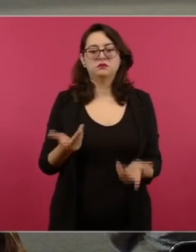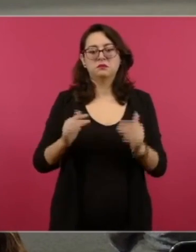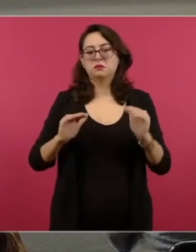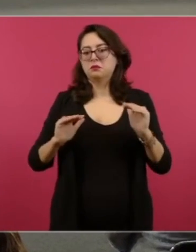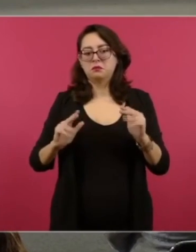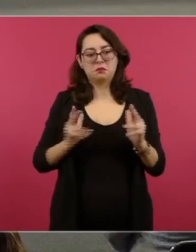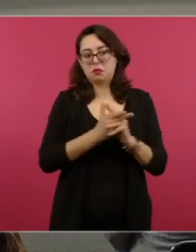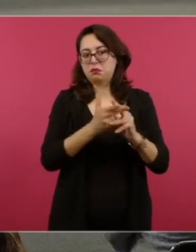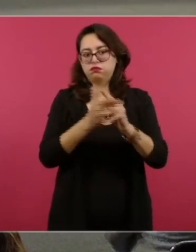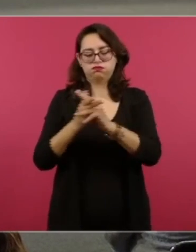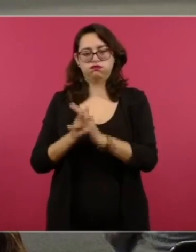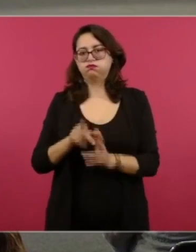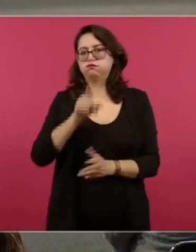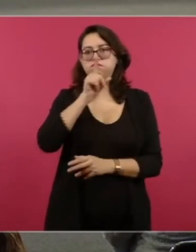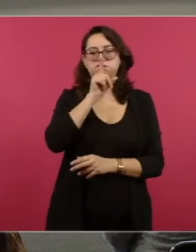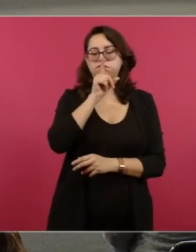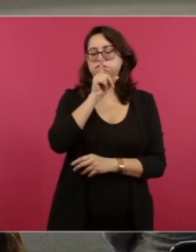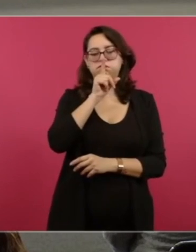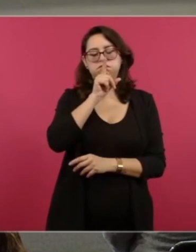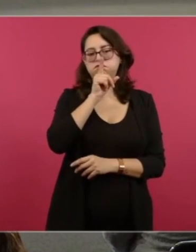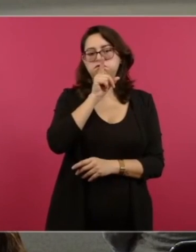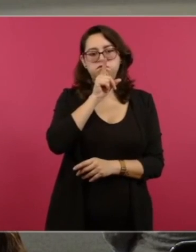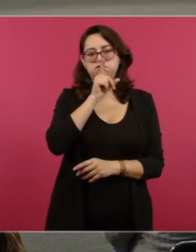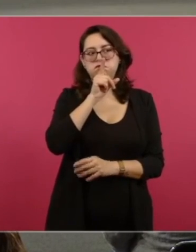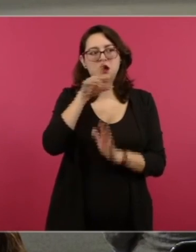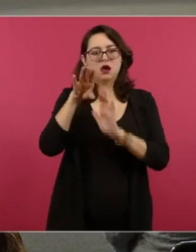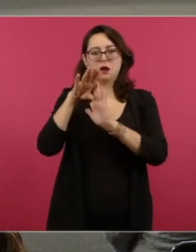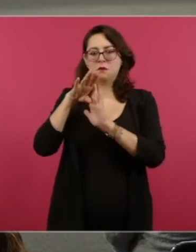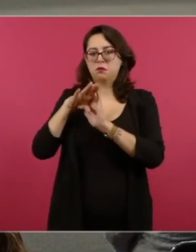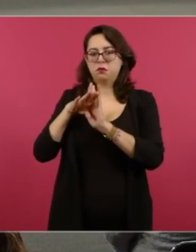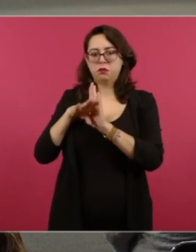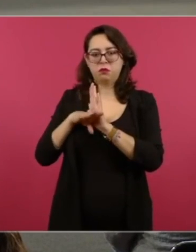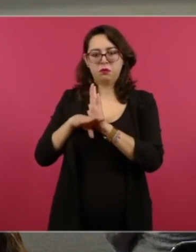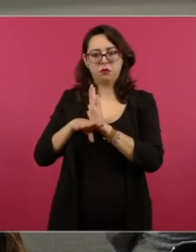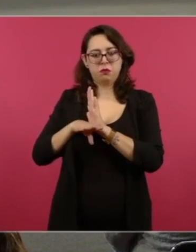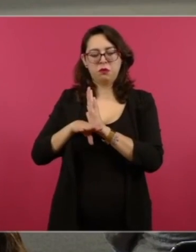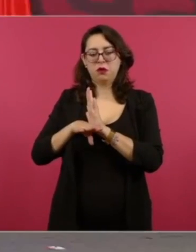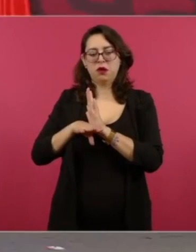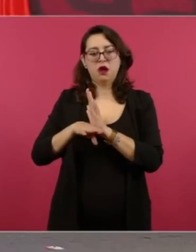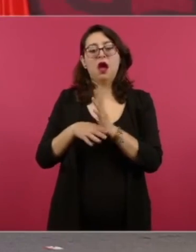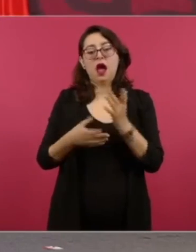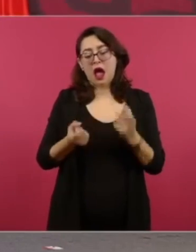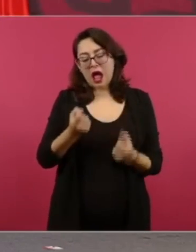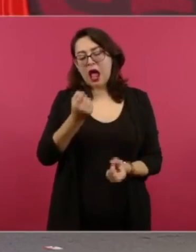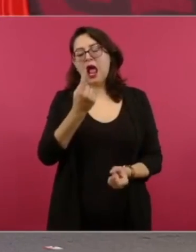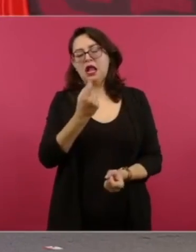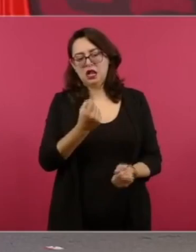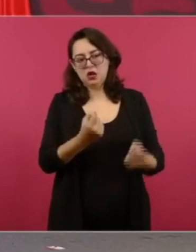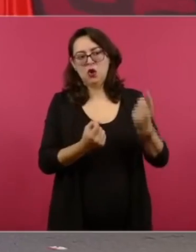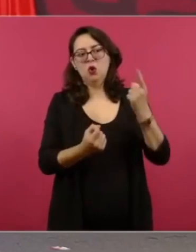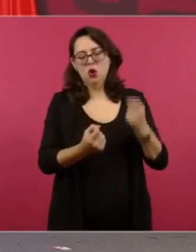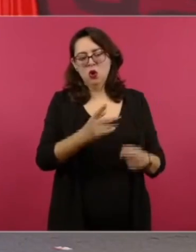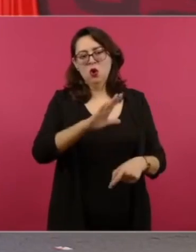abajo, fallecidos aquí